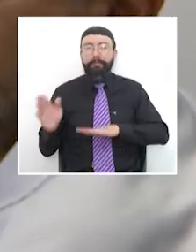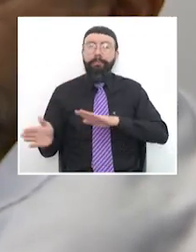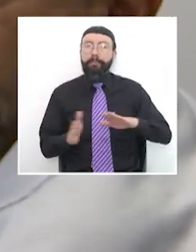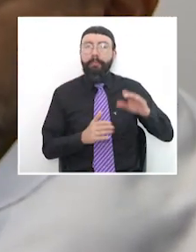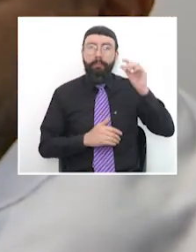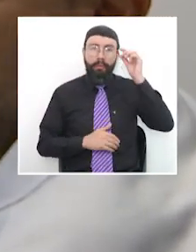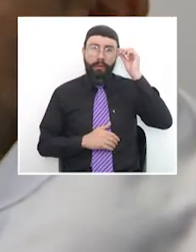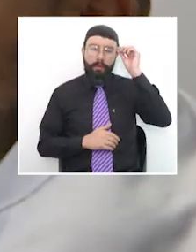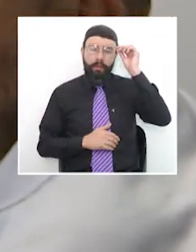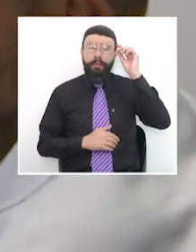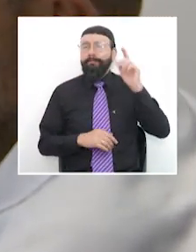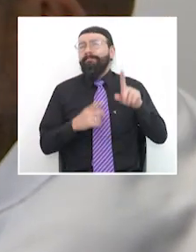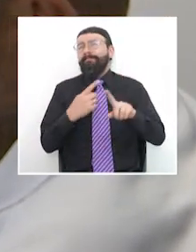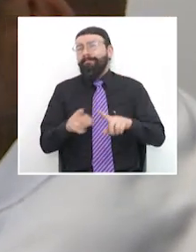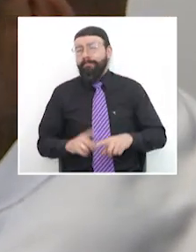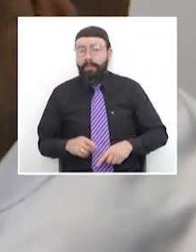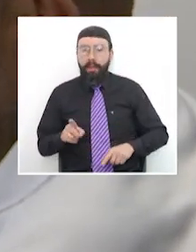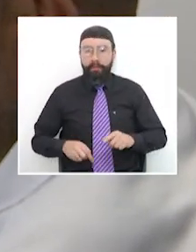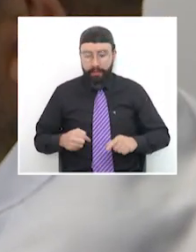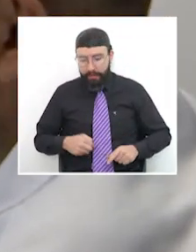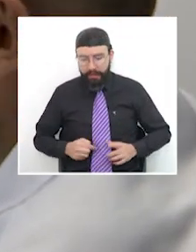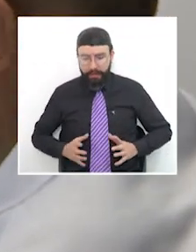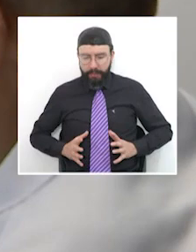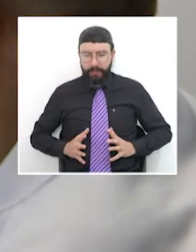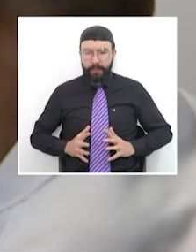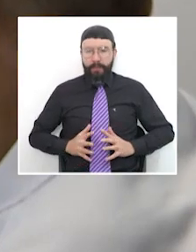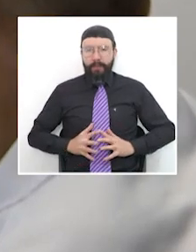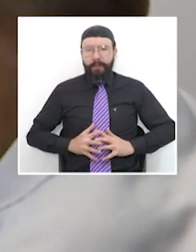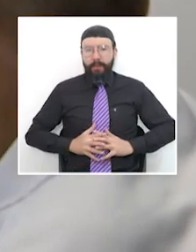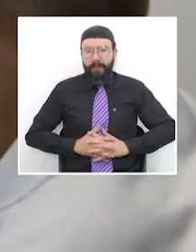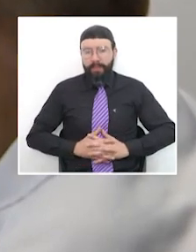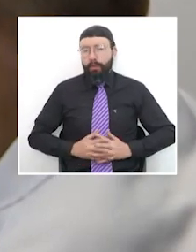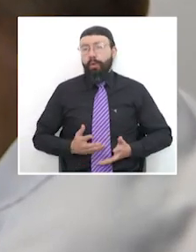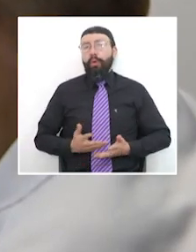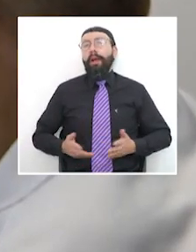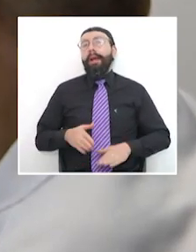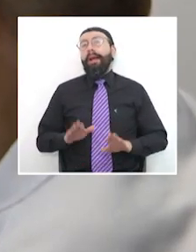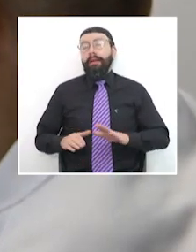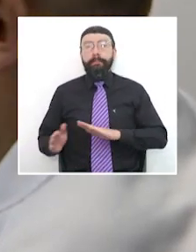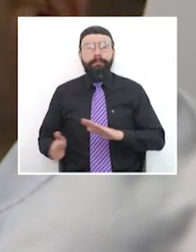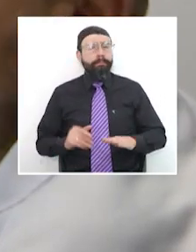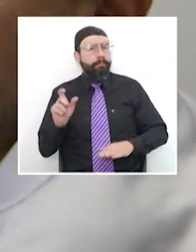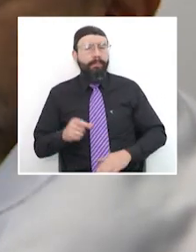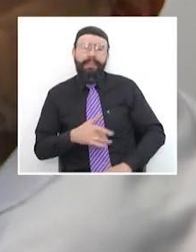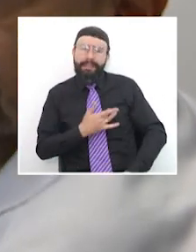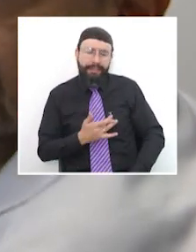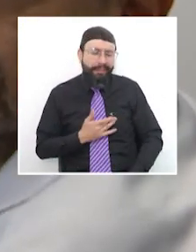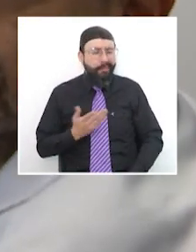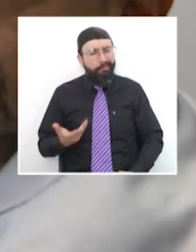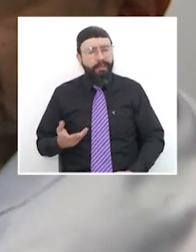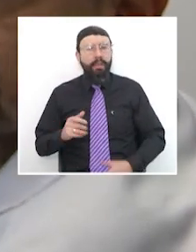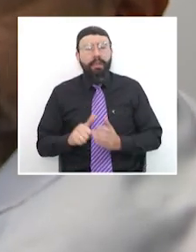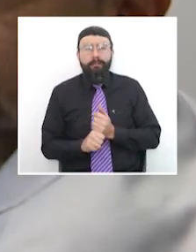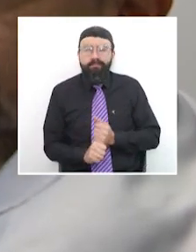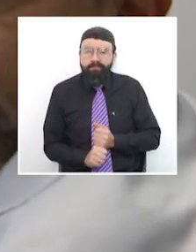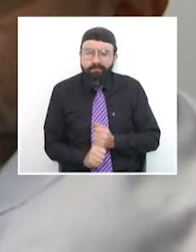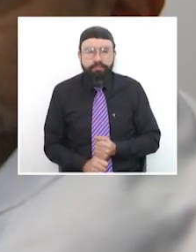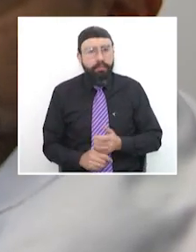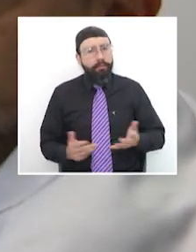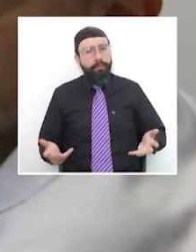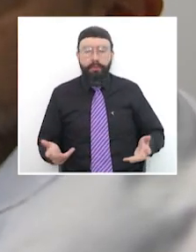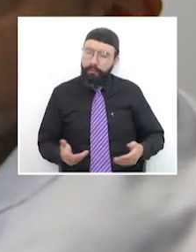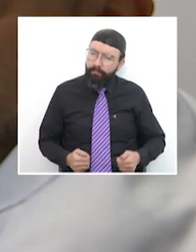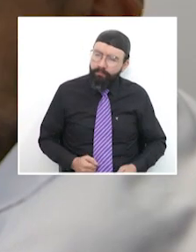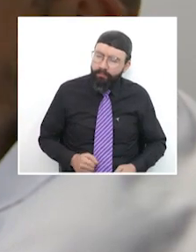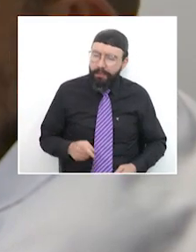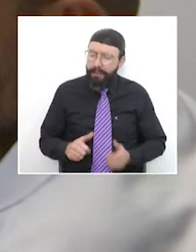lleva a muchas complicaciones como adherencias y demás. Él llegó ayer con esa sintomatología y con estreñimiento, y ese estreñimiento pues no hemos